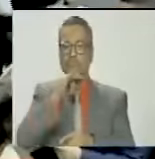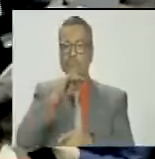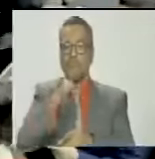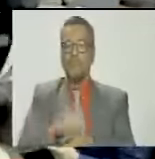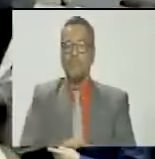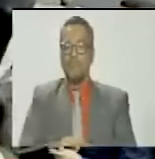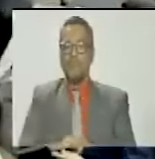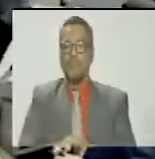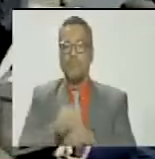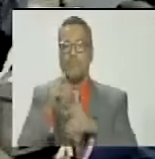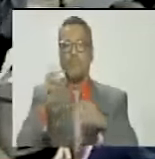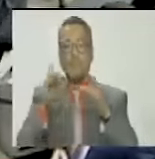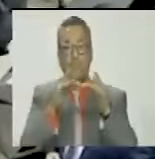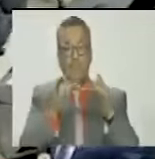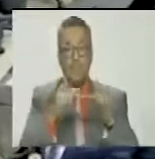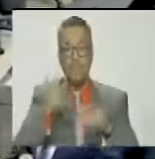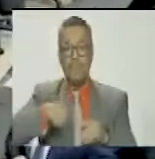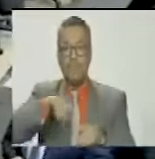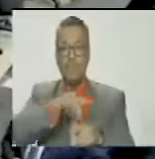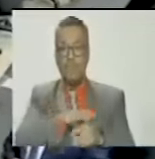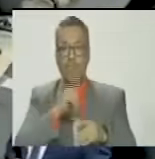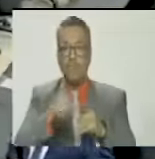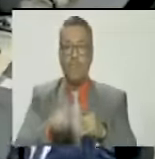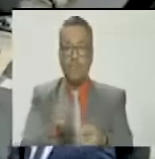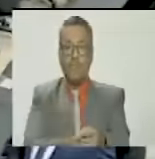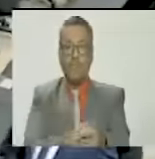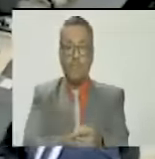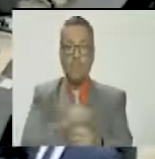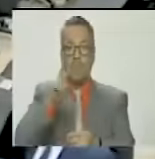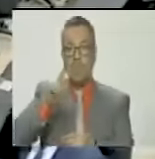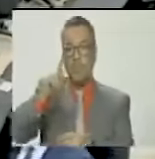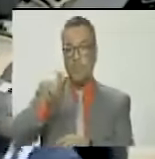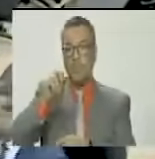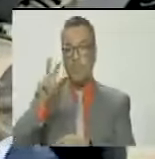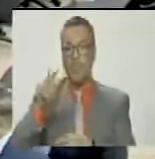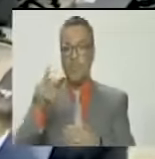información nos conectamos con nuestra señal hermana de Venezolana de Televisión. Adelante.